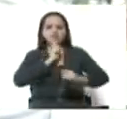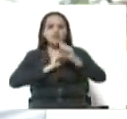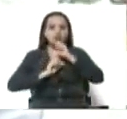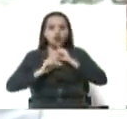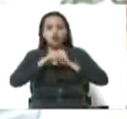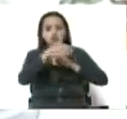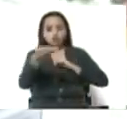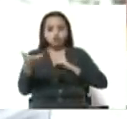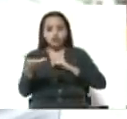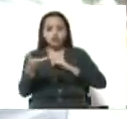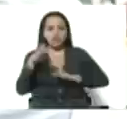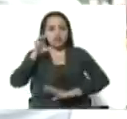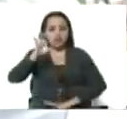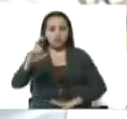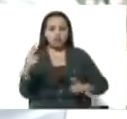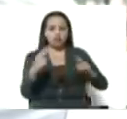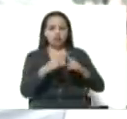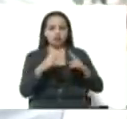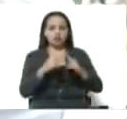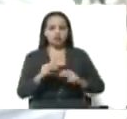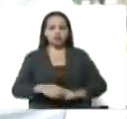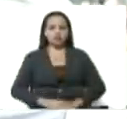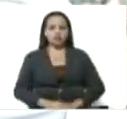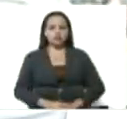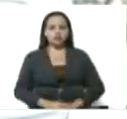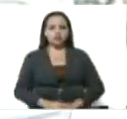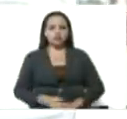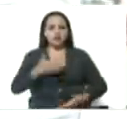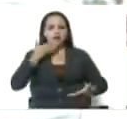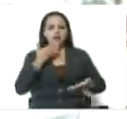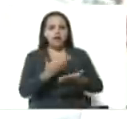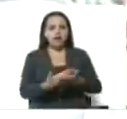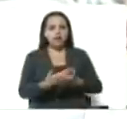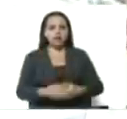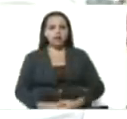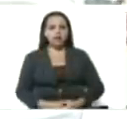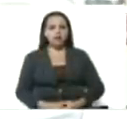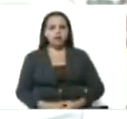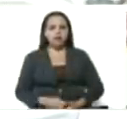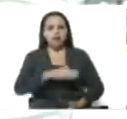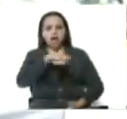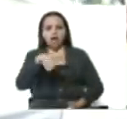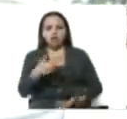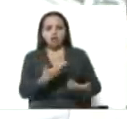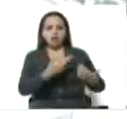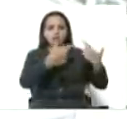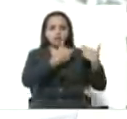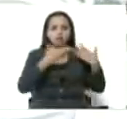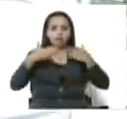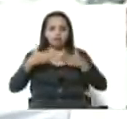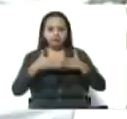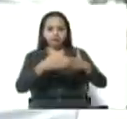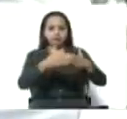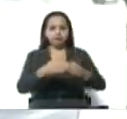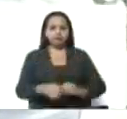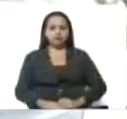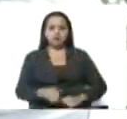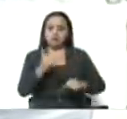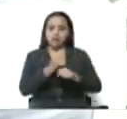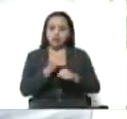ustedes la patria conoce agradezco a la tripulación a toda la dotación de la armada